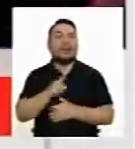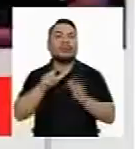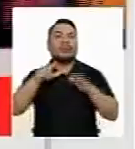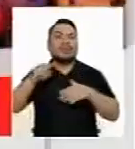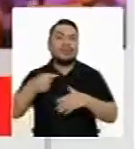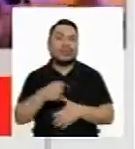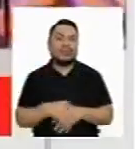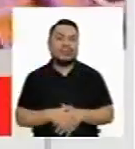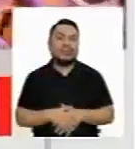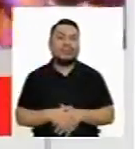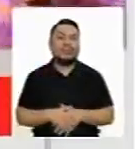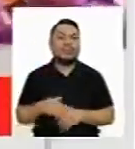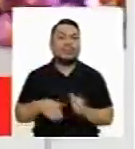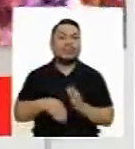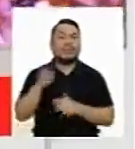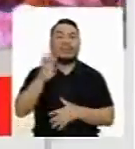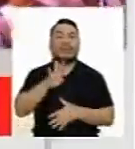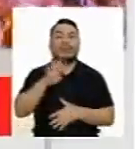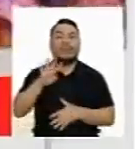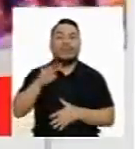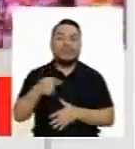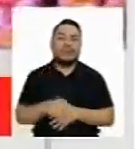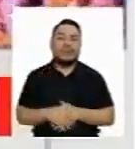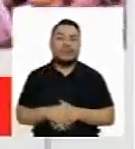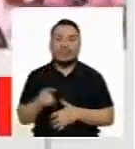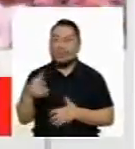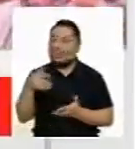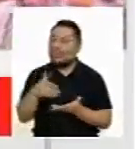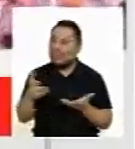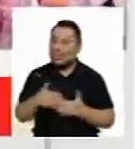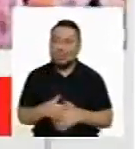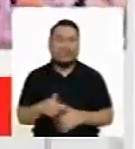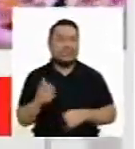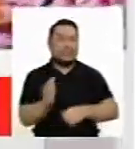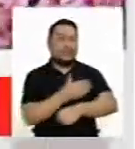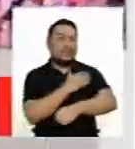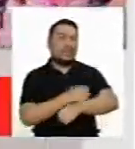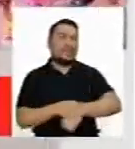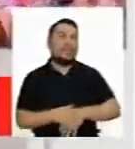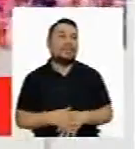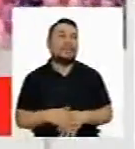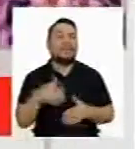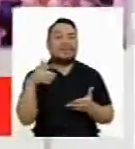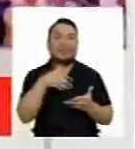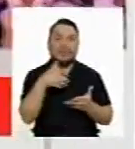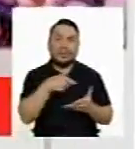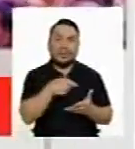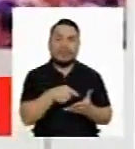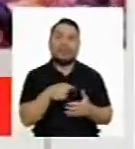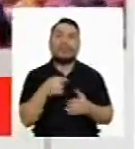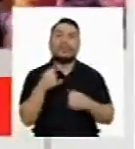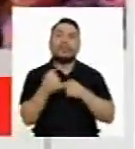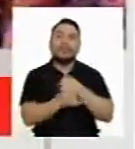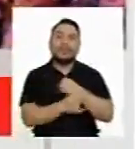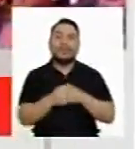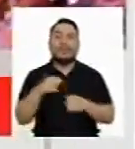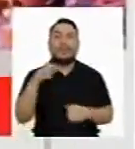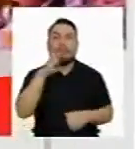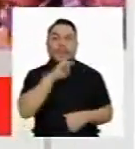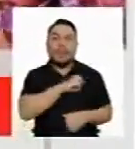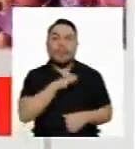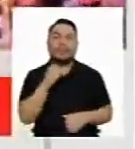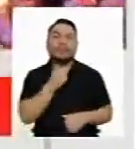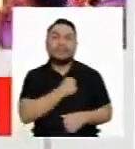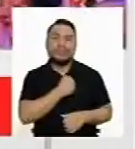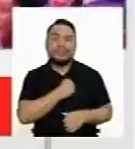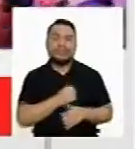17.000. Y más del 43%... ¿Estudian qué? ¿Música? Estudian, no. No, en general. Estudian inicial, digo, primaria, secundaria,